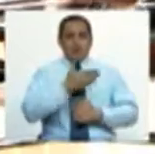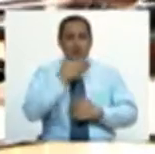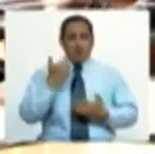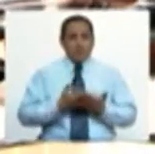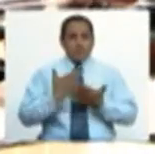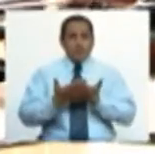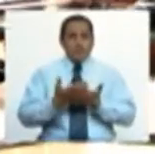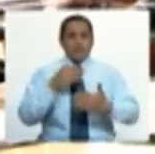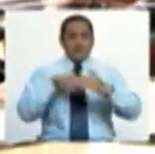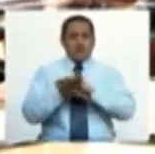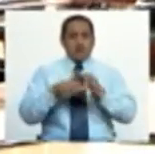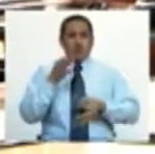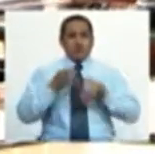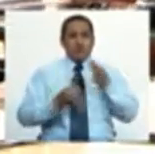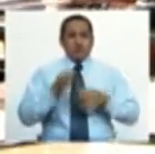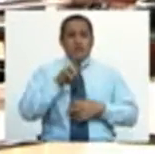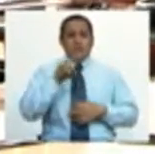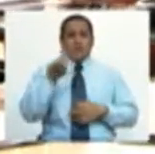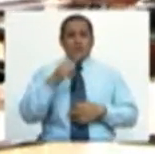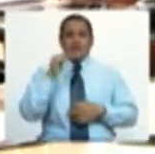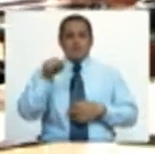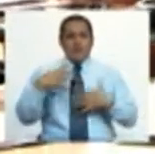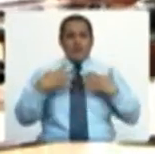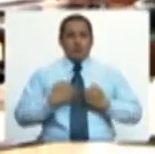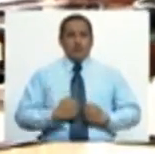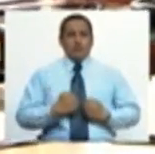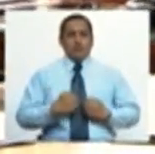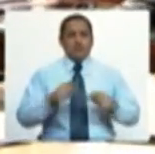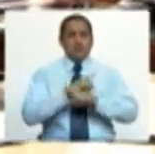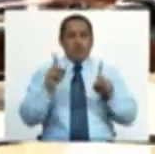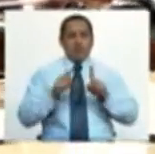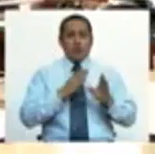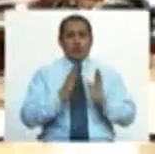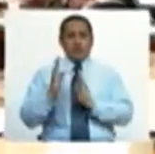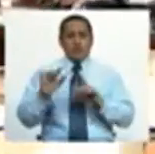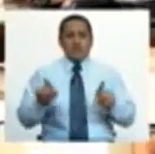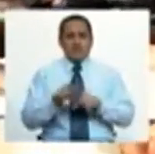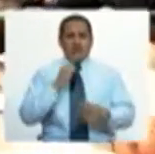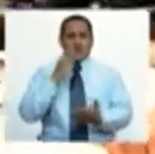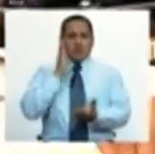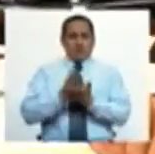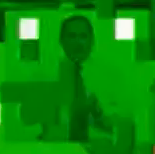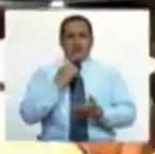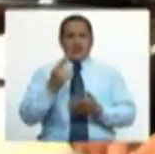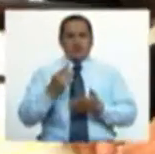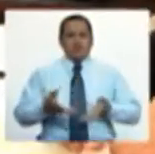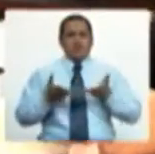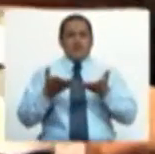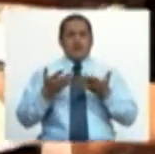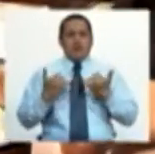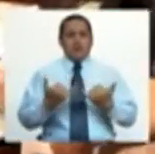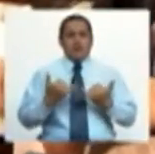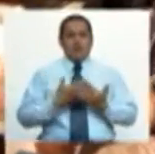más fundamento si es que en la audiencia del 21 hubiese estado el abogado, no el procesado, y a pesar de eso, el Poder Judicial hubiera